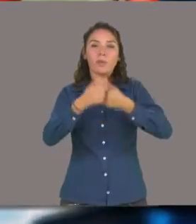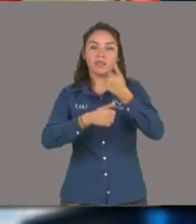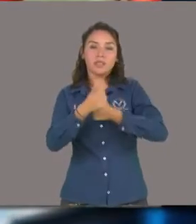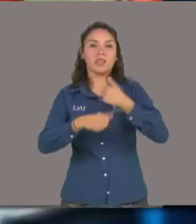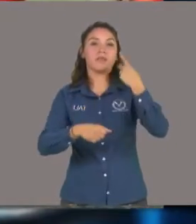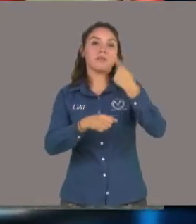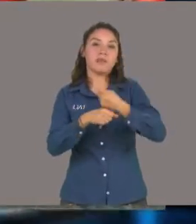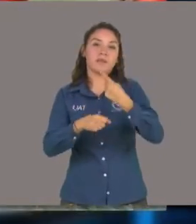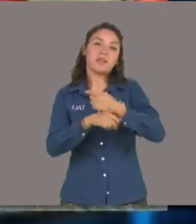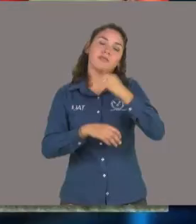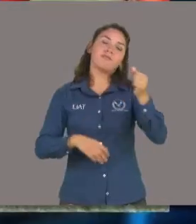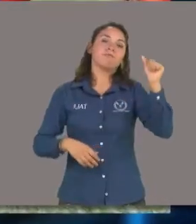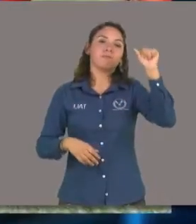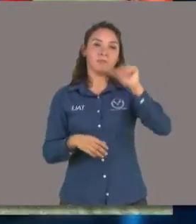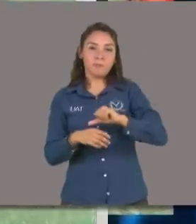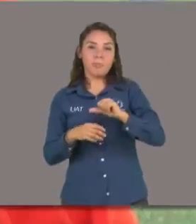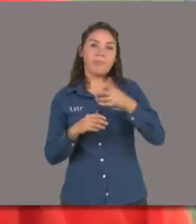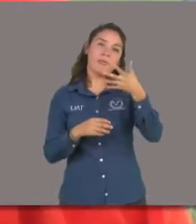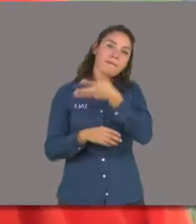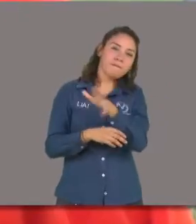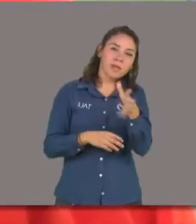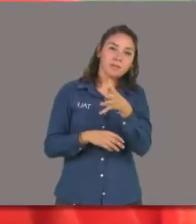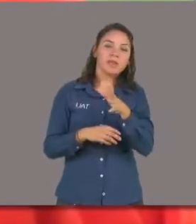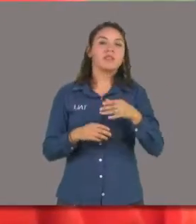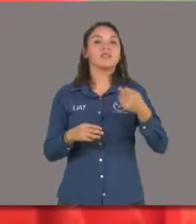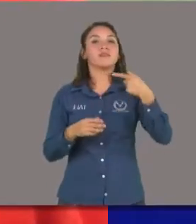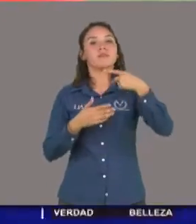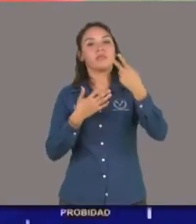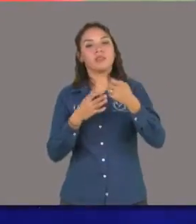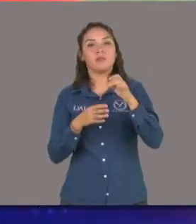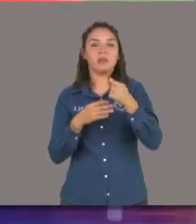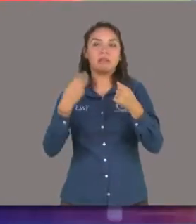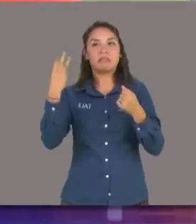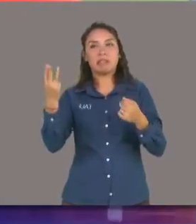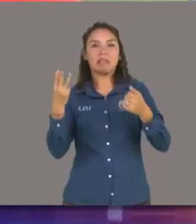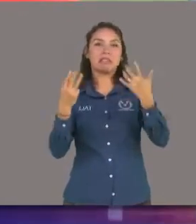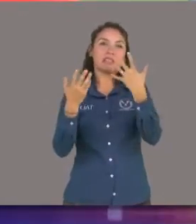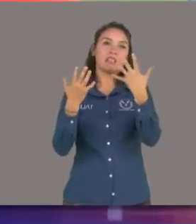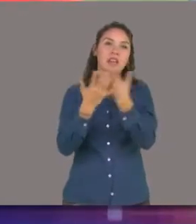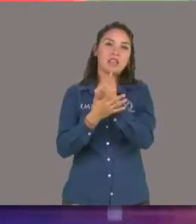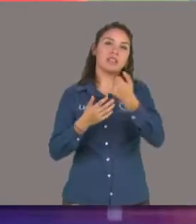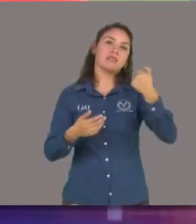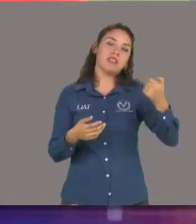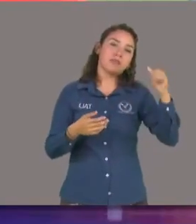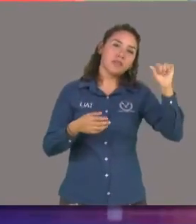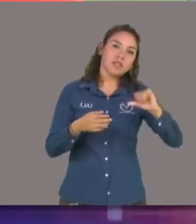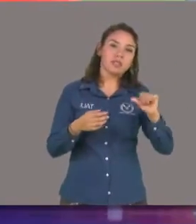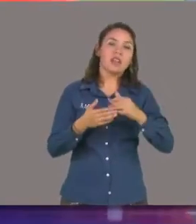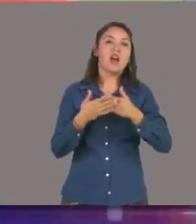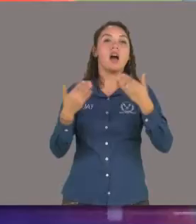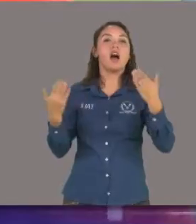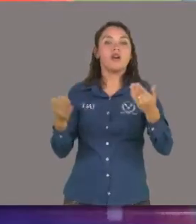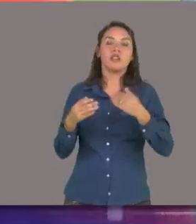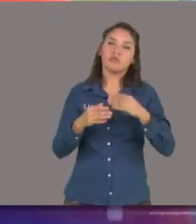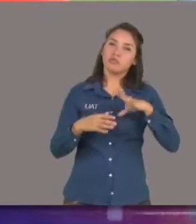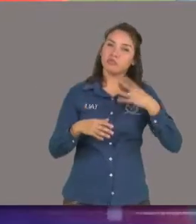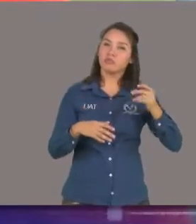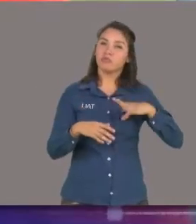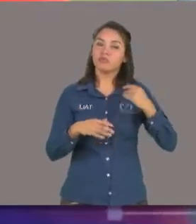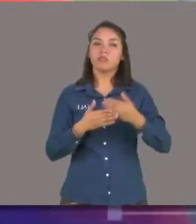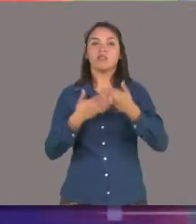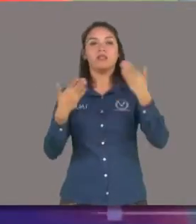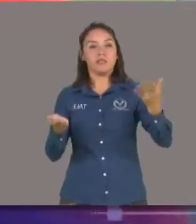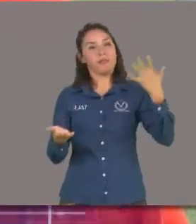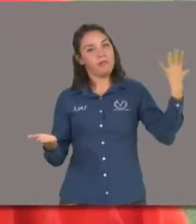empastado 22 puntos contra 20. Es nuestra segunda temporada aquí en la Lufaguat. La primera pues nos fue